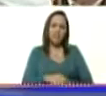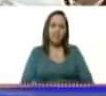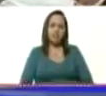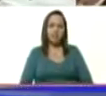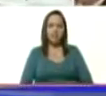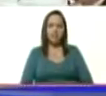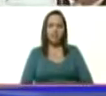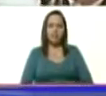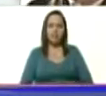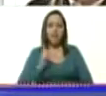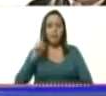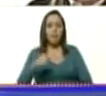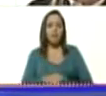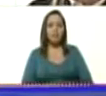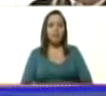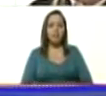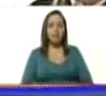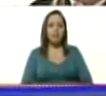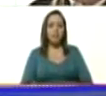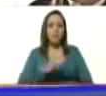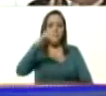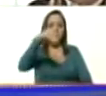y de Movilnet.